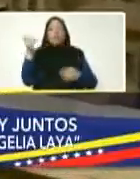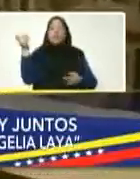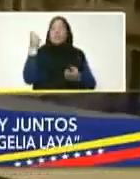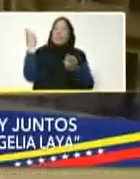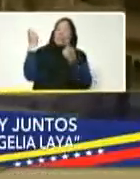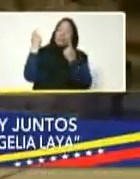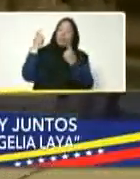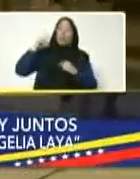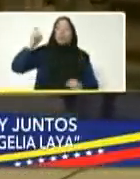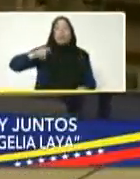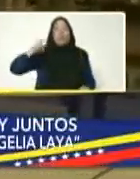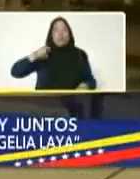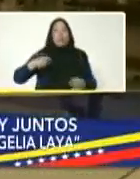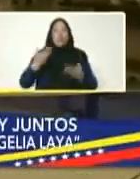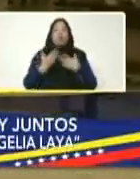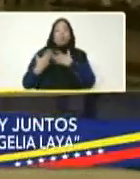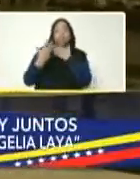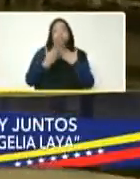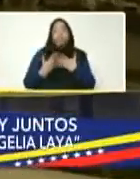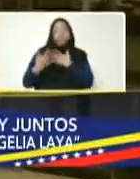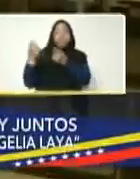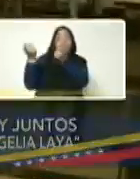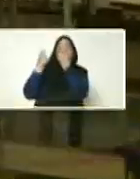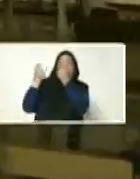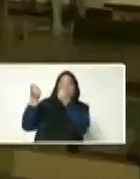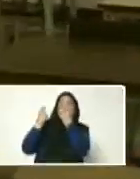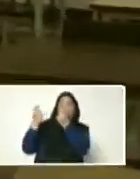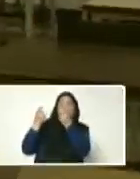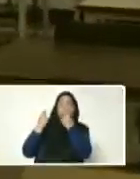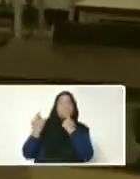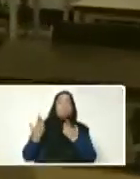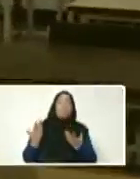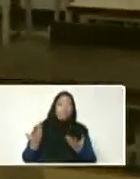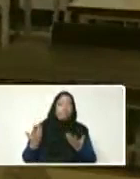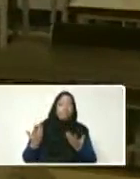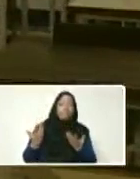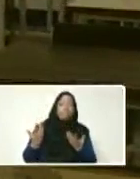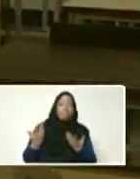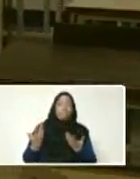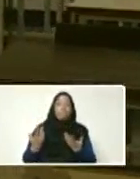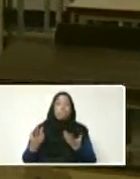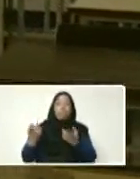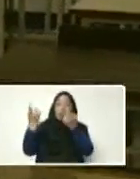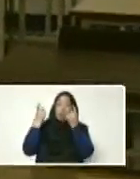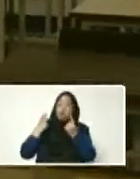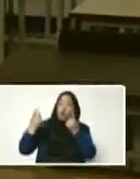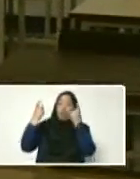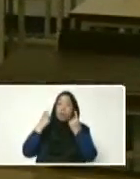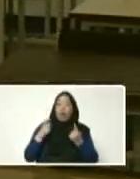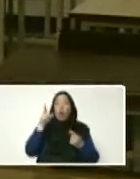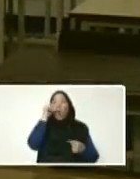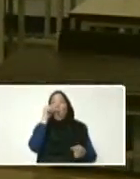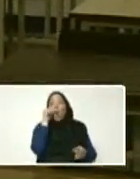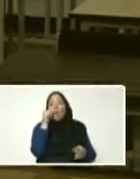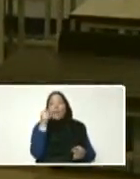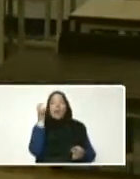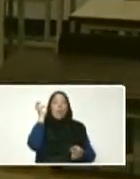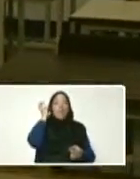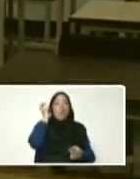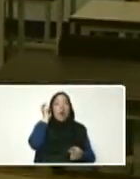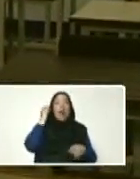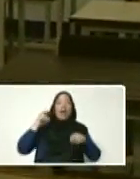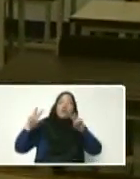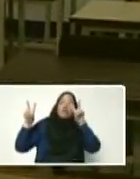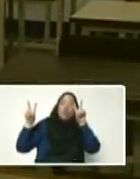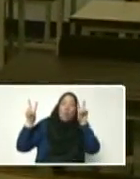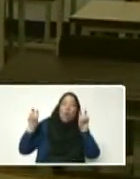necesitan. Haciendo realidad ese trabajo por hacer formar a ese hombre nuevo y